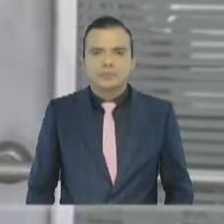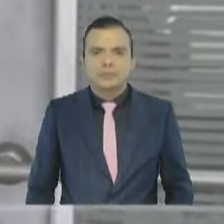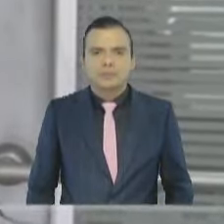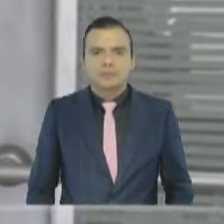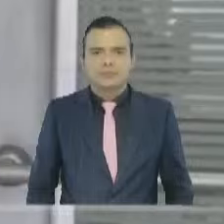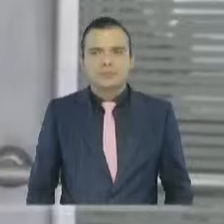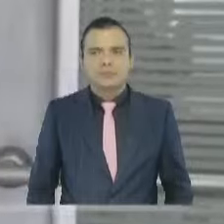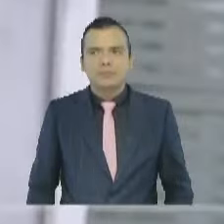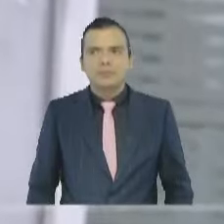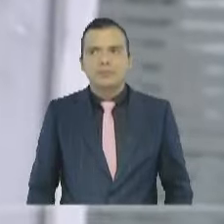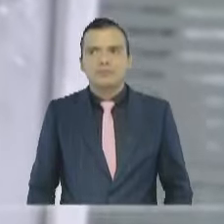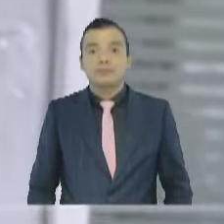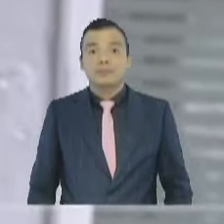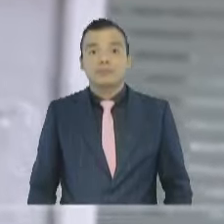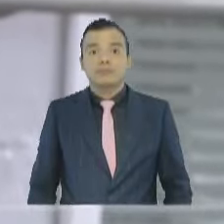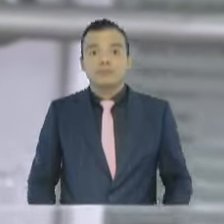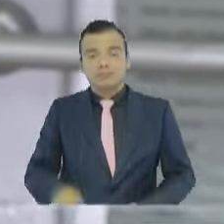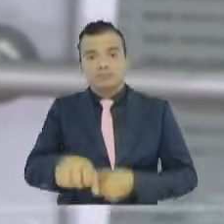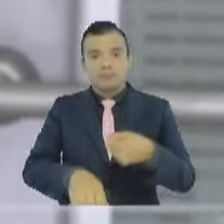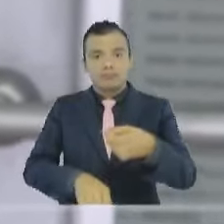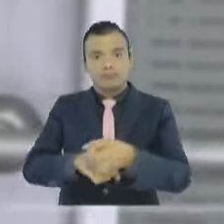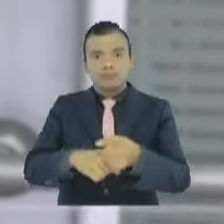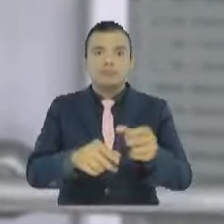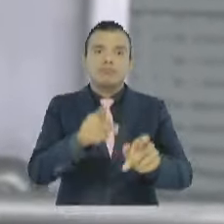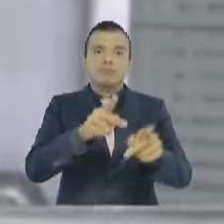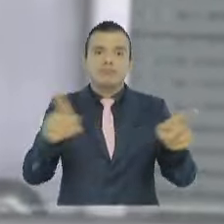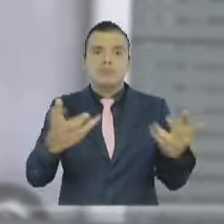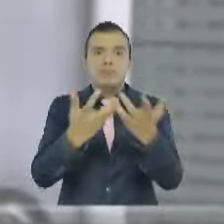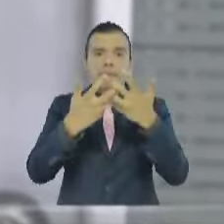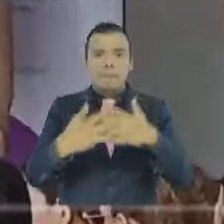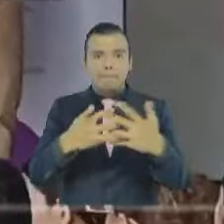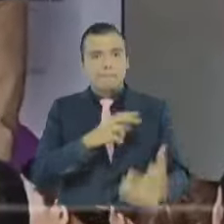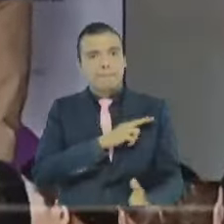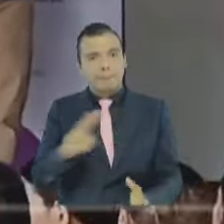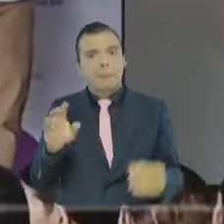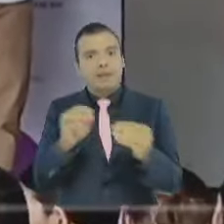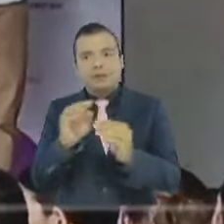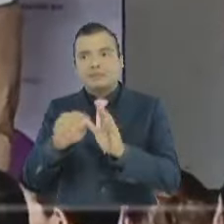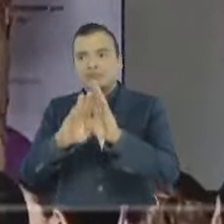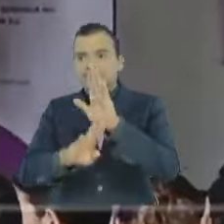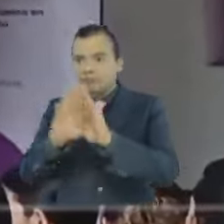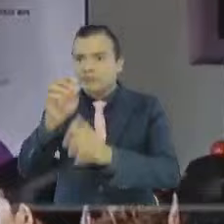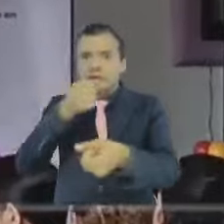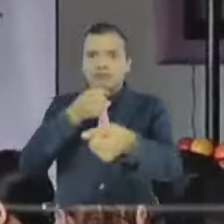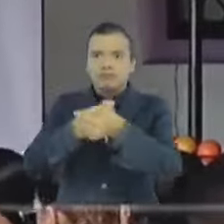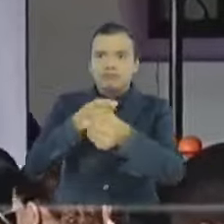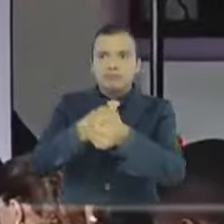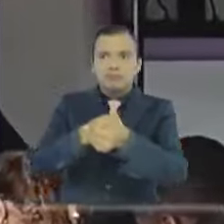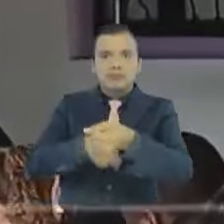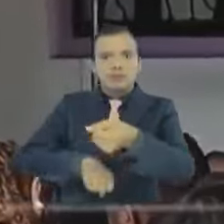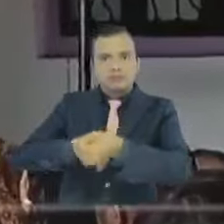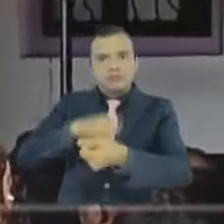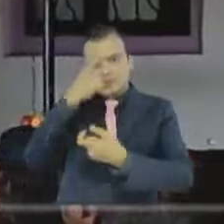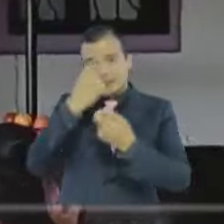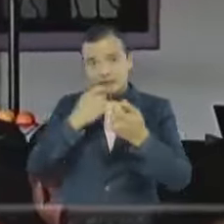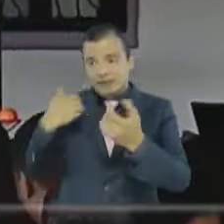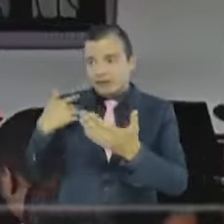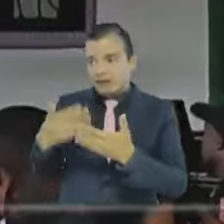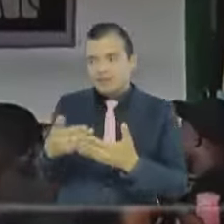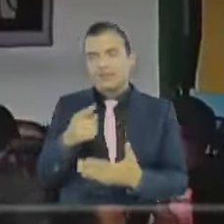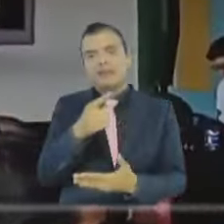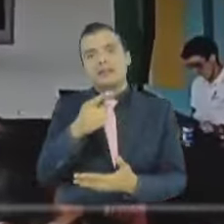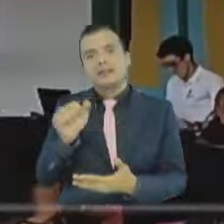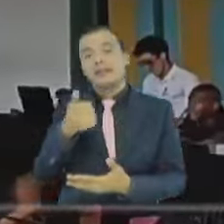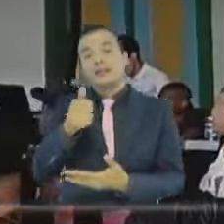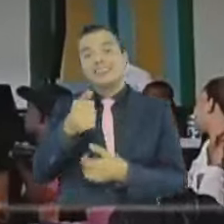Un aliado para el tejido empresarial del Valle del Cauca y la organización e impulso de emprendimientos llegó a sus primeros 10 años. El Centro de Desarrollo Empresarial y